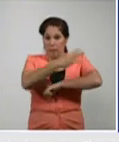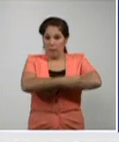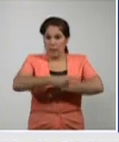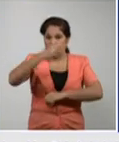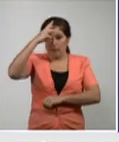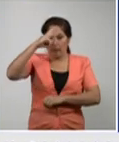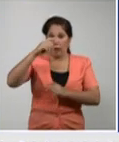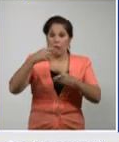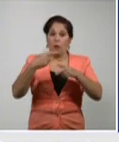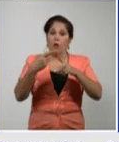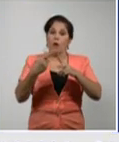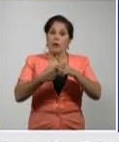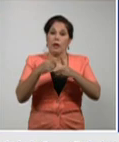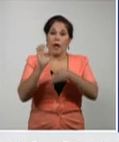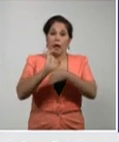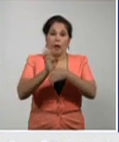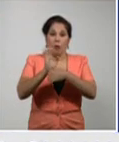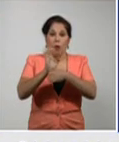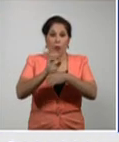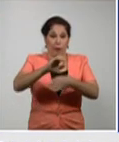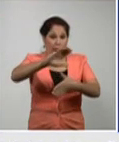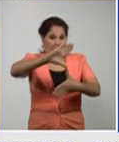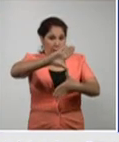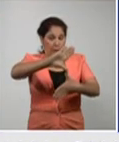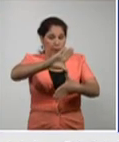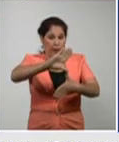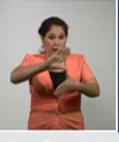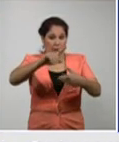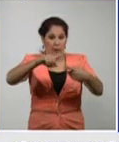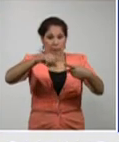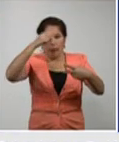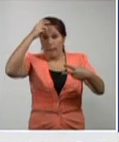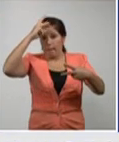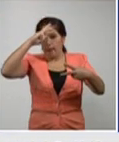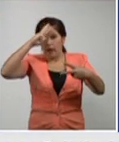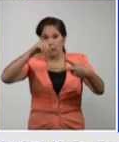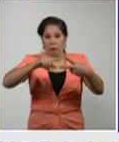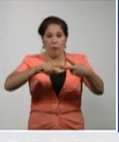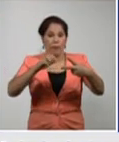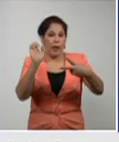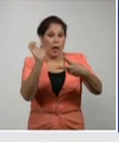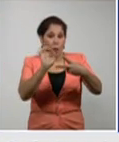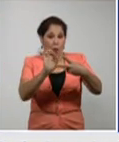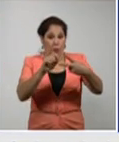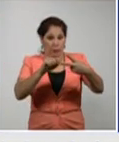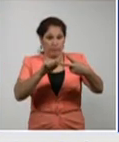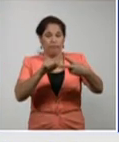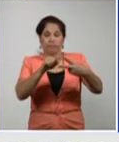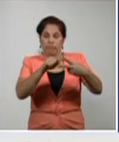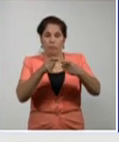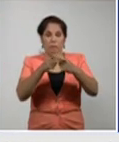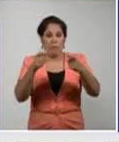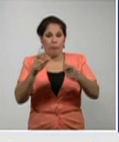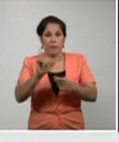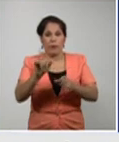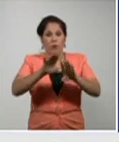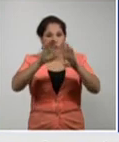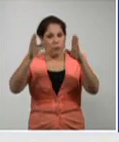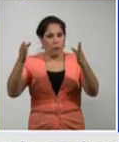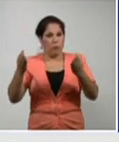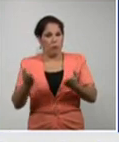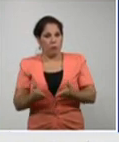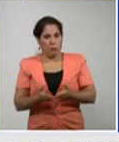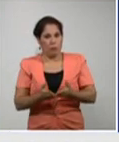Ecuador dentro de la región de las Américas, y en el caso del mundo, pues también